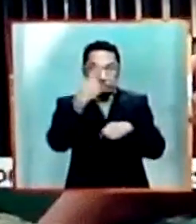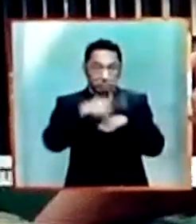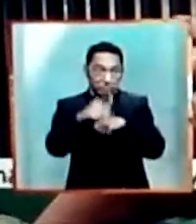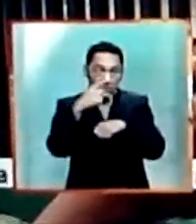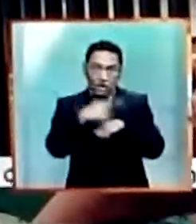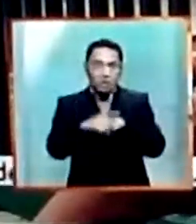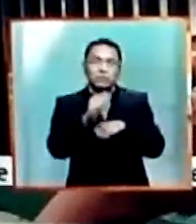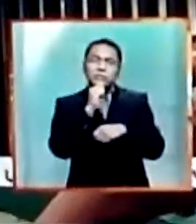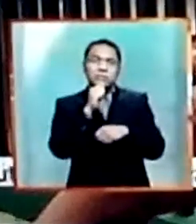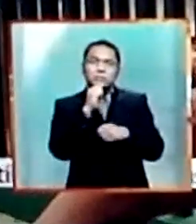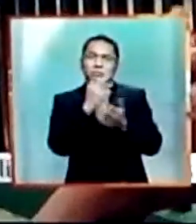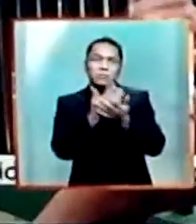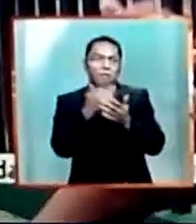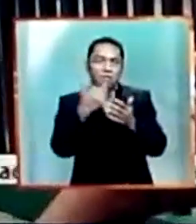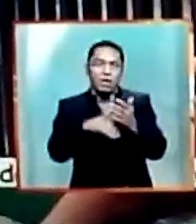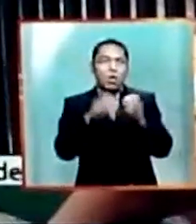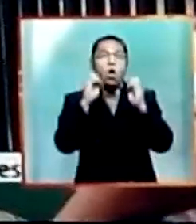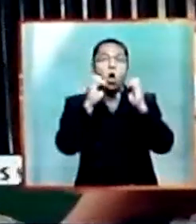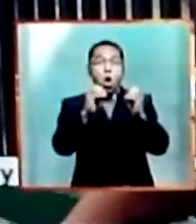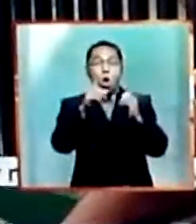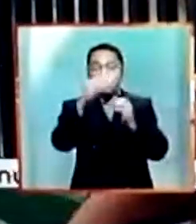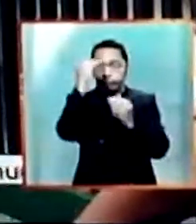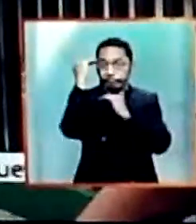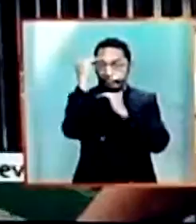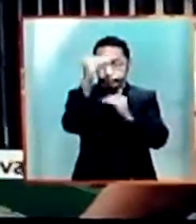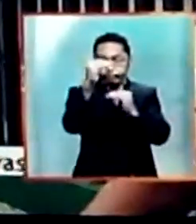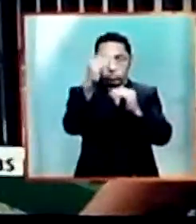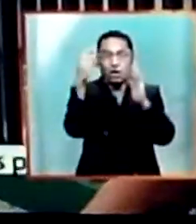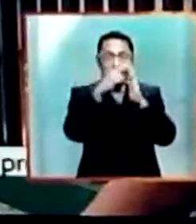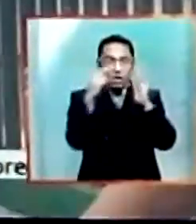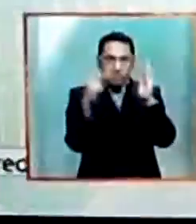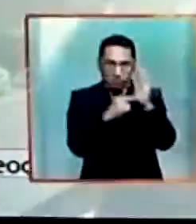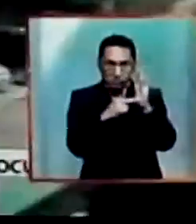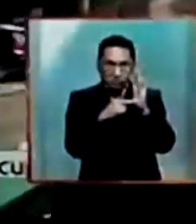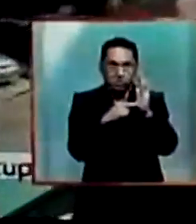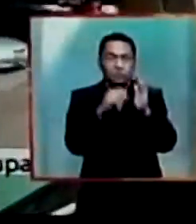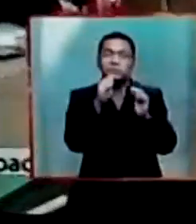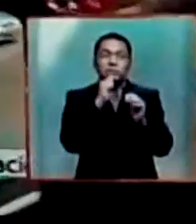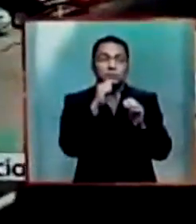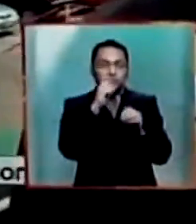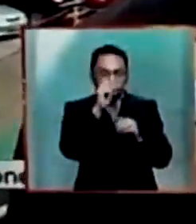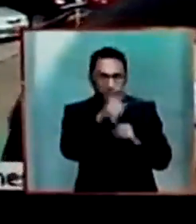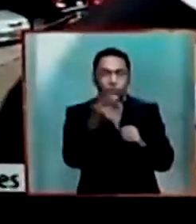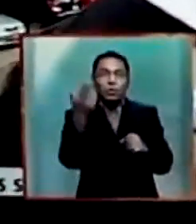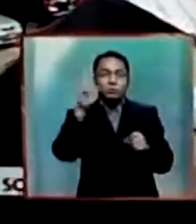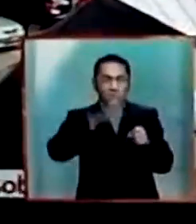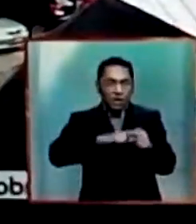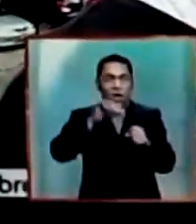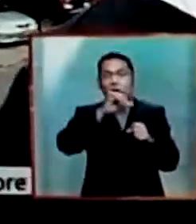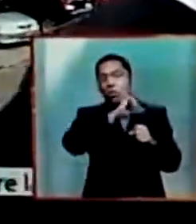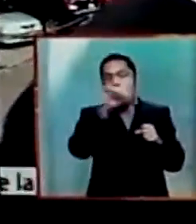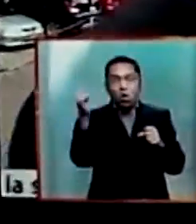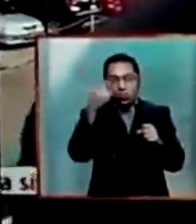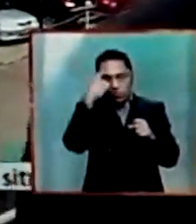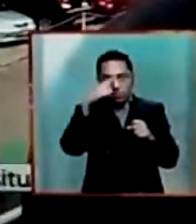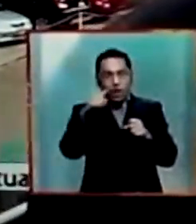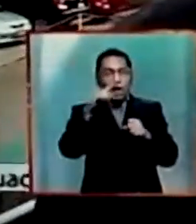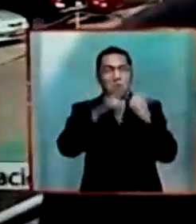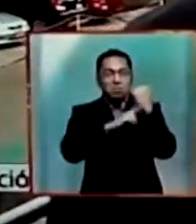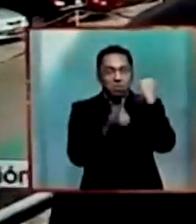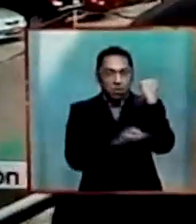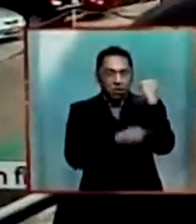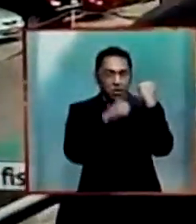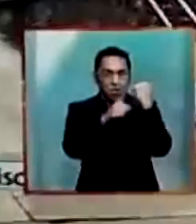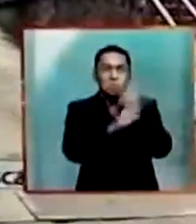riesgo o que haya sobrepasado los límites permisibles conforme al reglamento de construcción. La clínica ni lo que es el servicio de gineco presenta